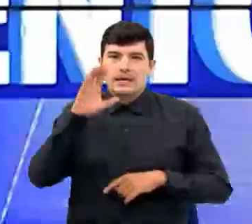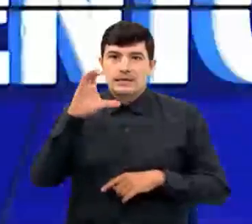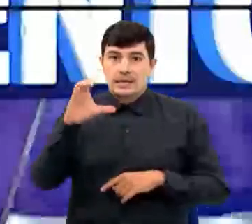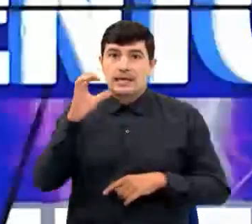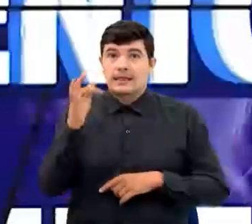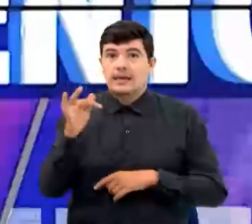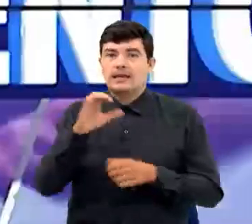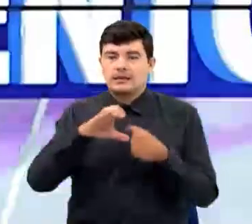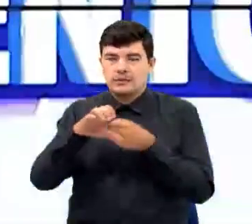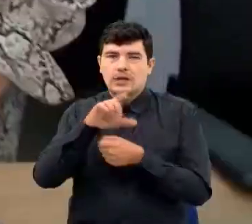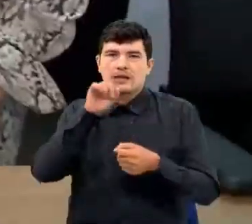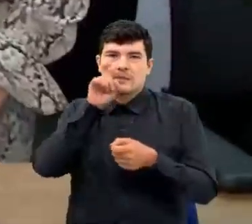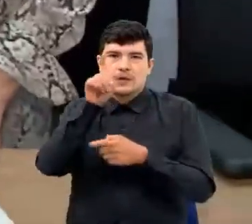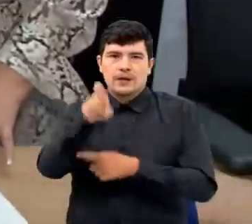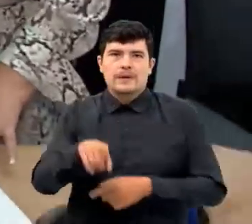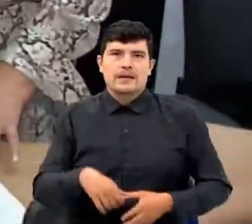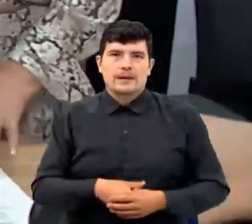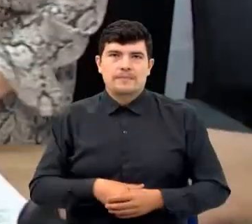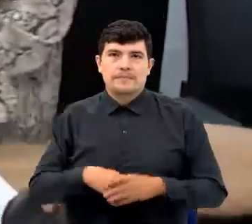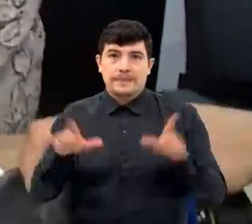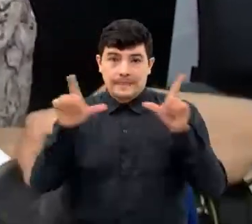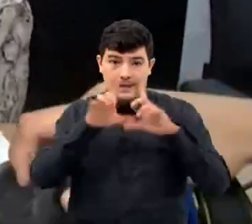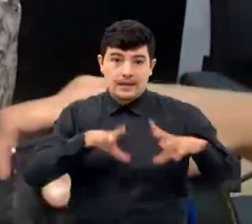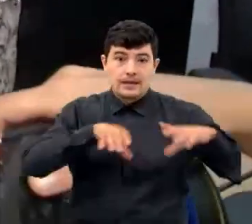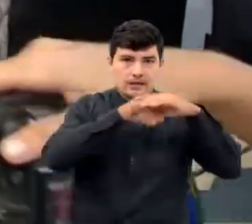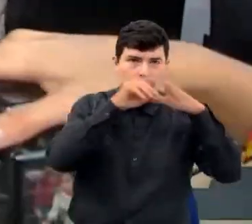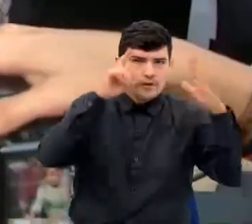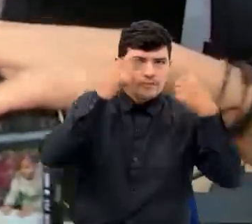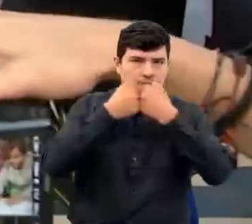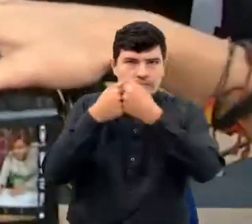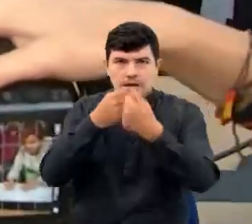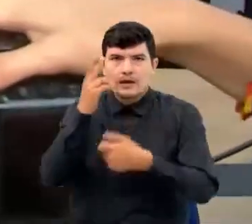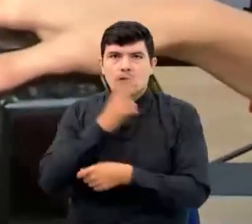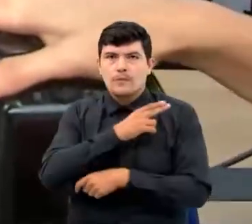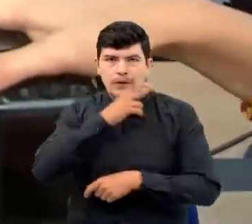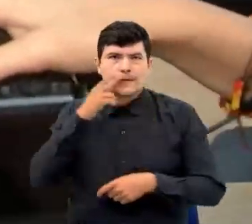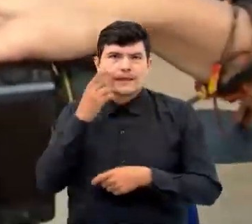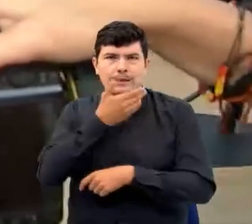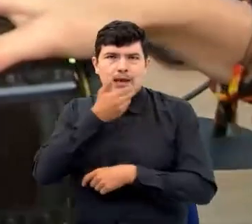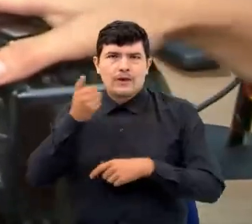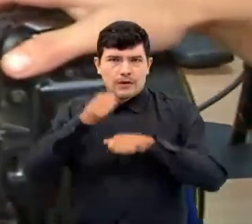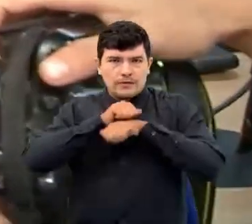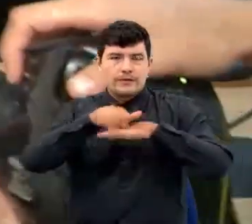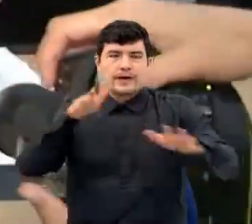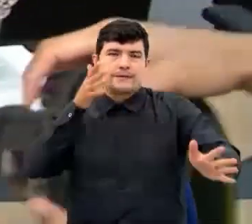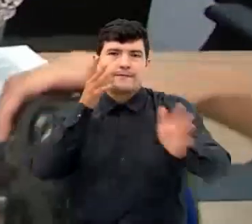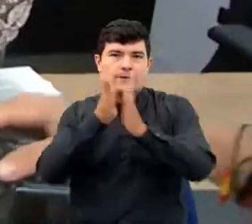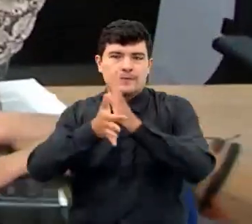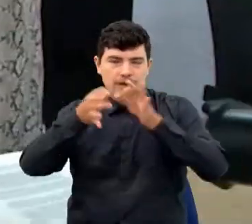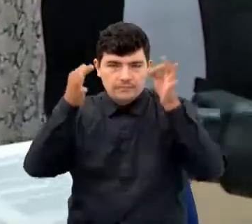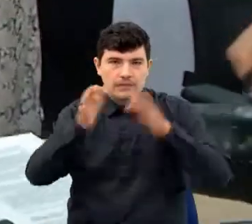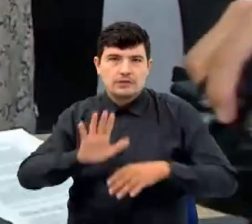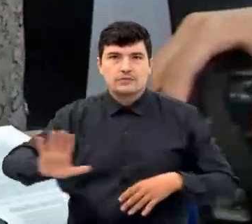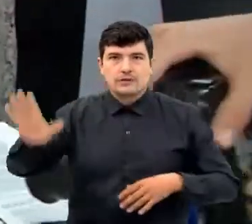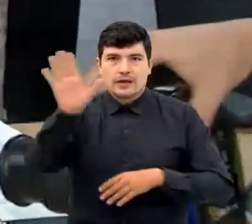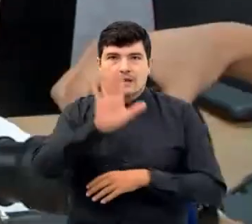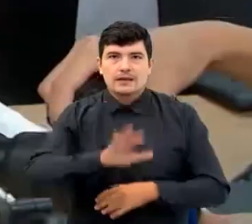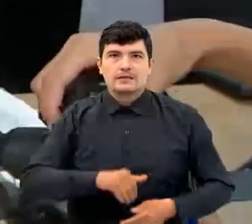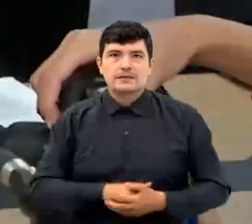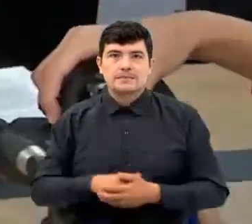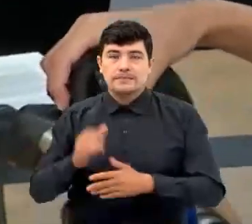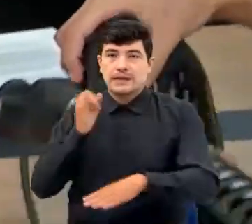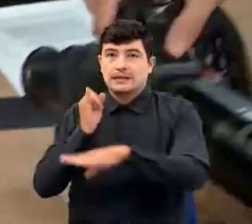Bucaramanga. El canal TRO sigue comprometido con llevar el mejor contenido a nuestros televidentes. El